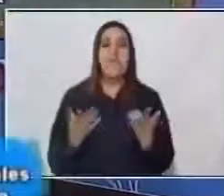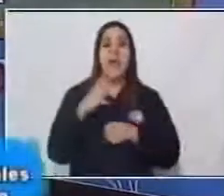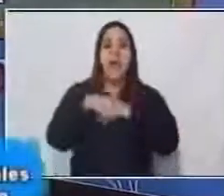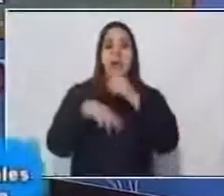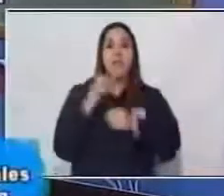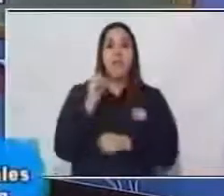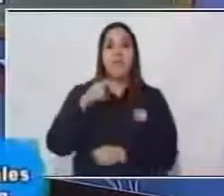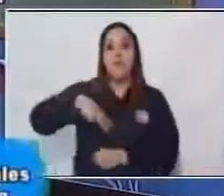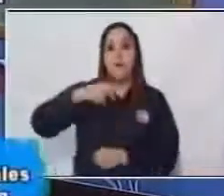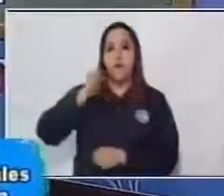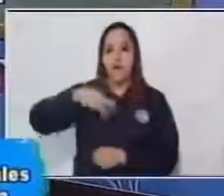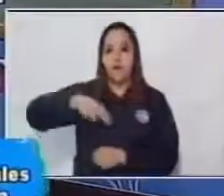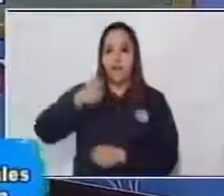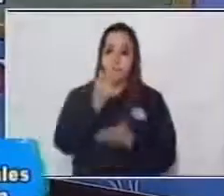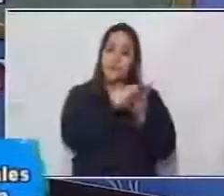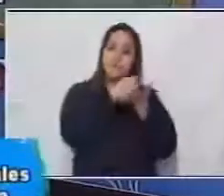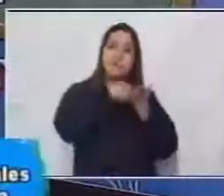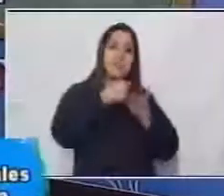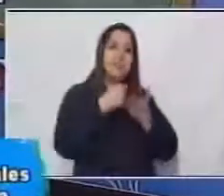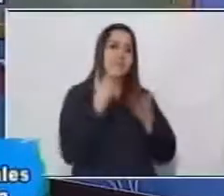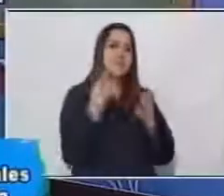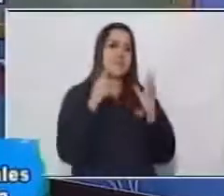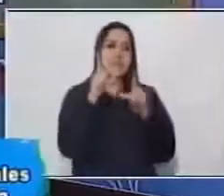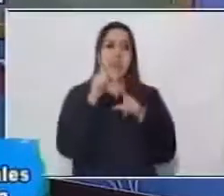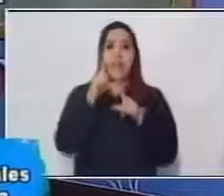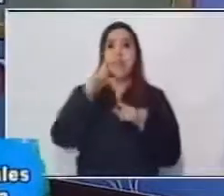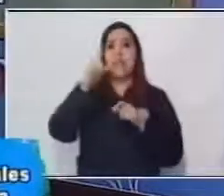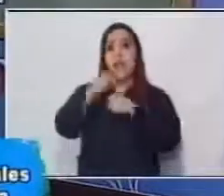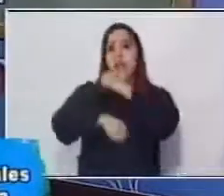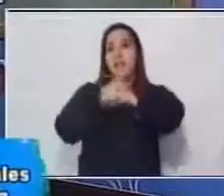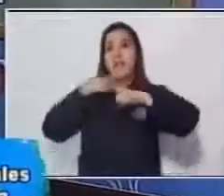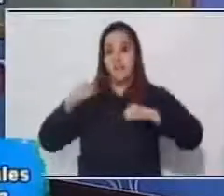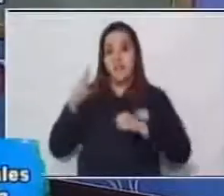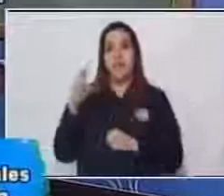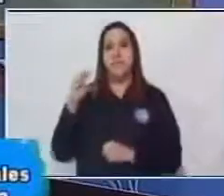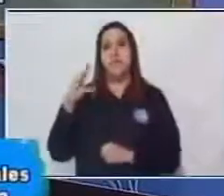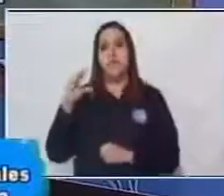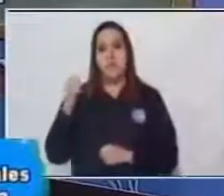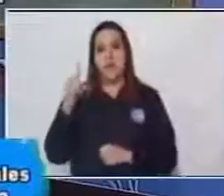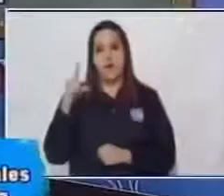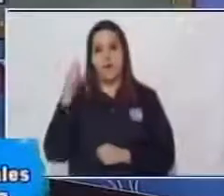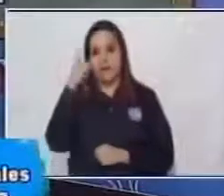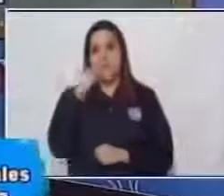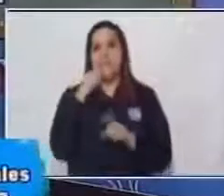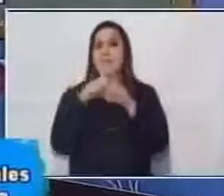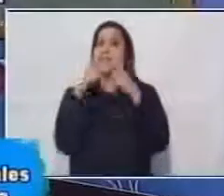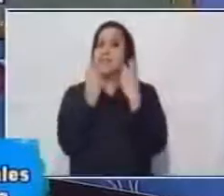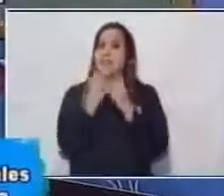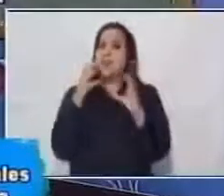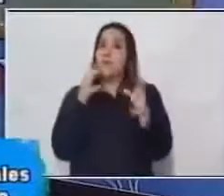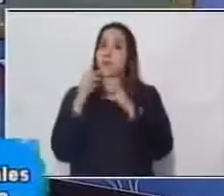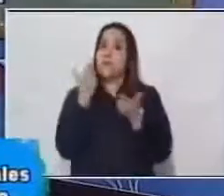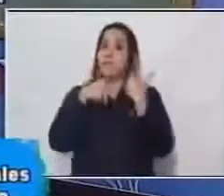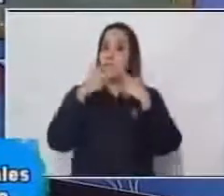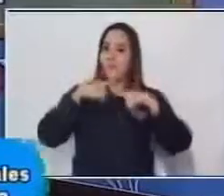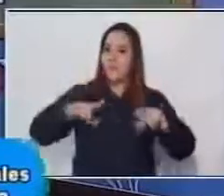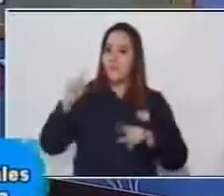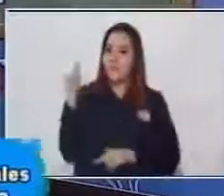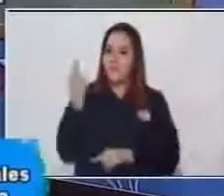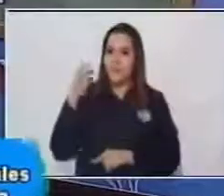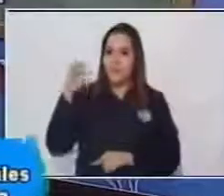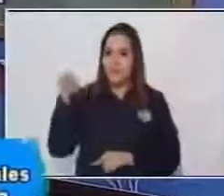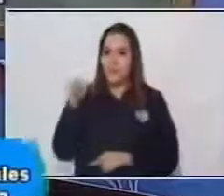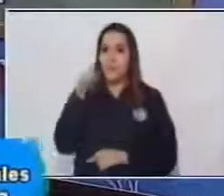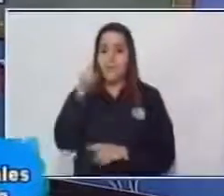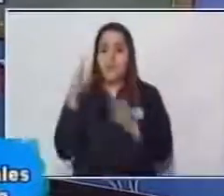y grafía de la F y vocal del área de comunicación y lenguaje para primero primaria. Si en